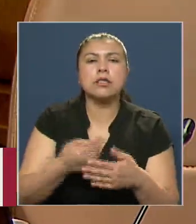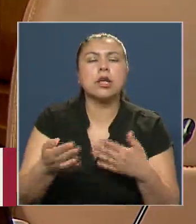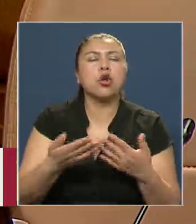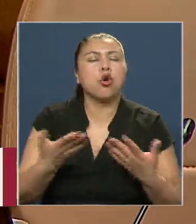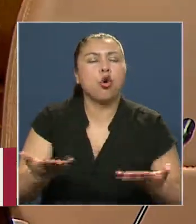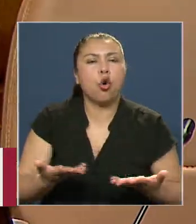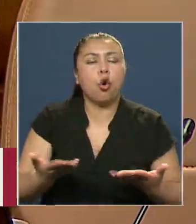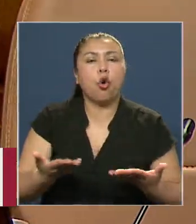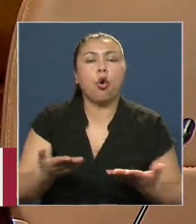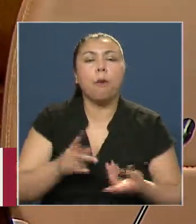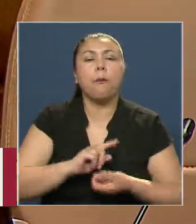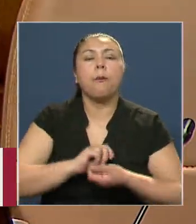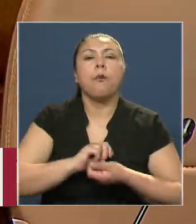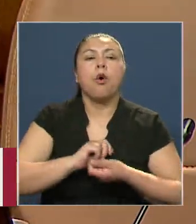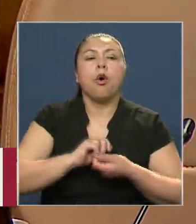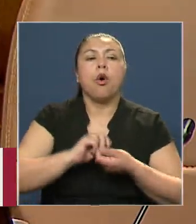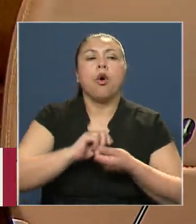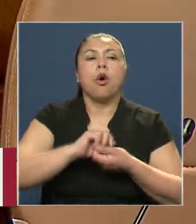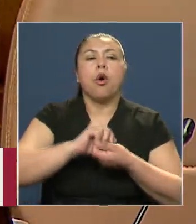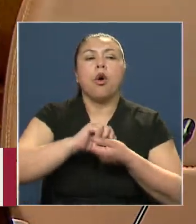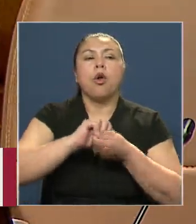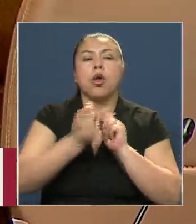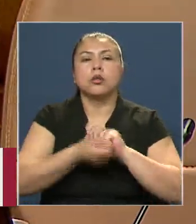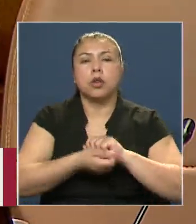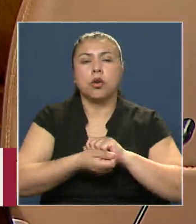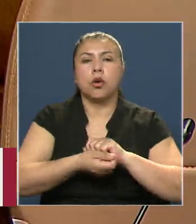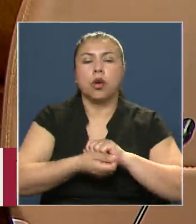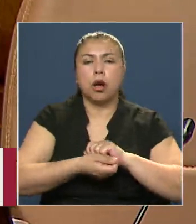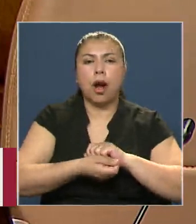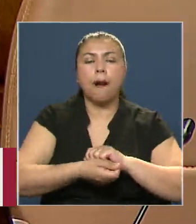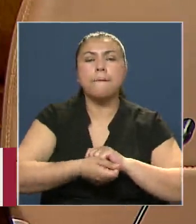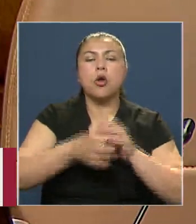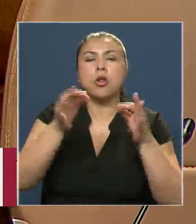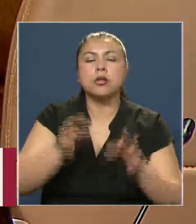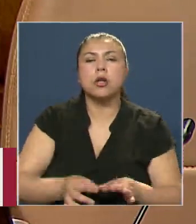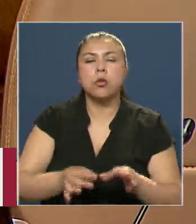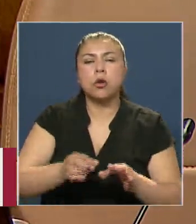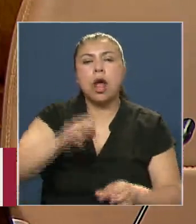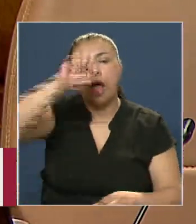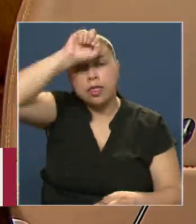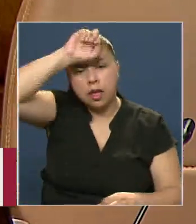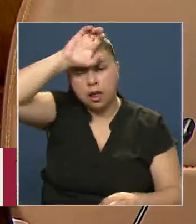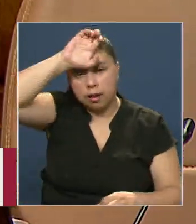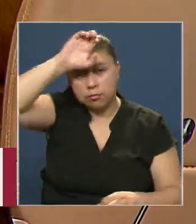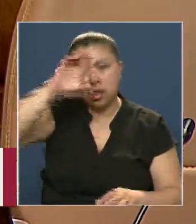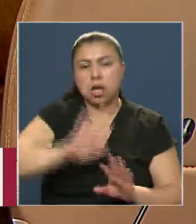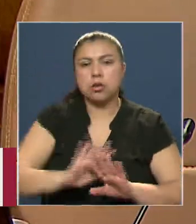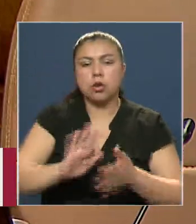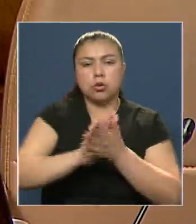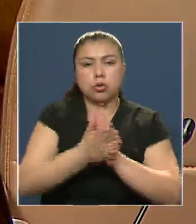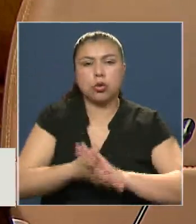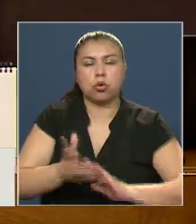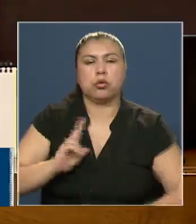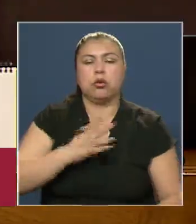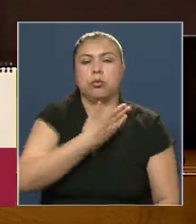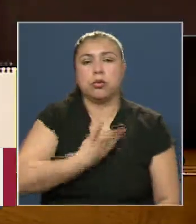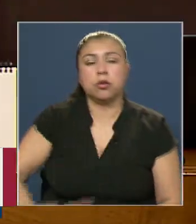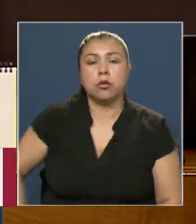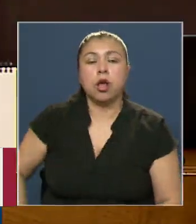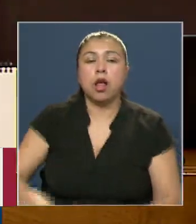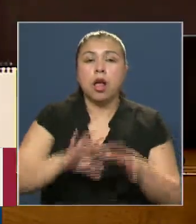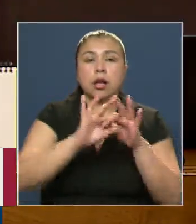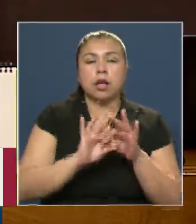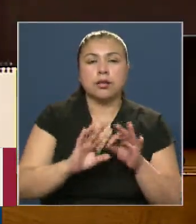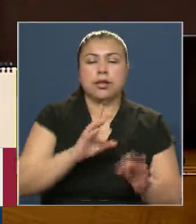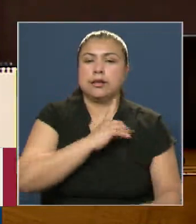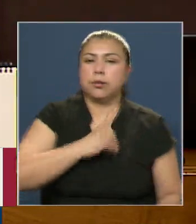que se encuentran las modificaciones en materia de seguridad minera. Eso, señor presidente. Muchas gracias, diputada